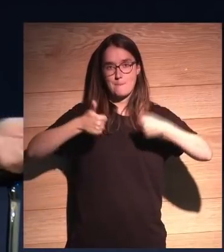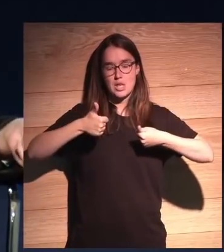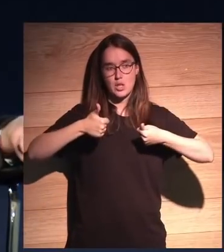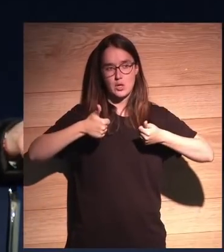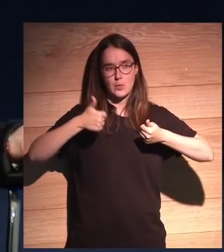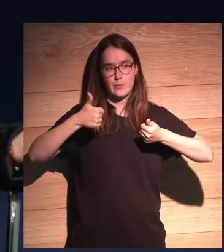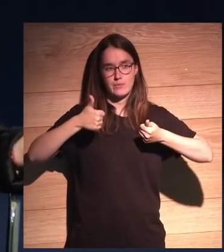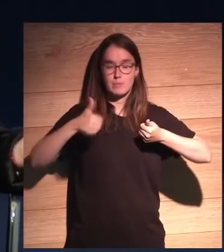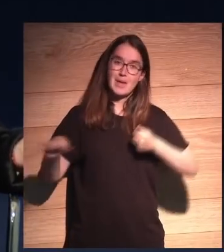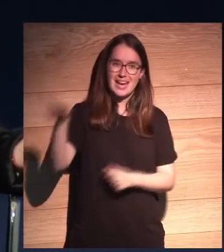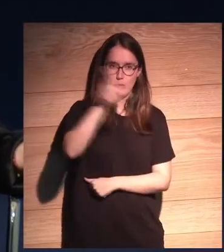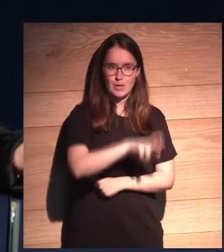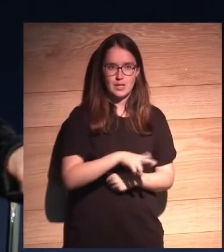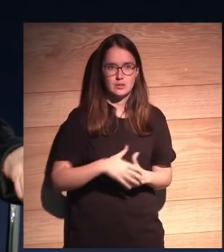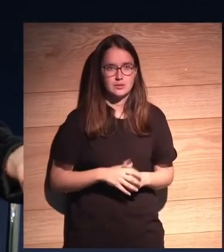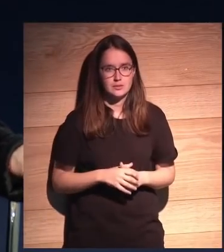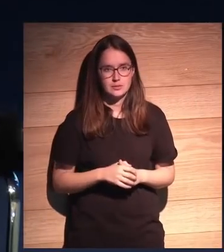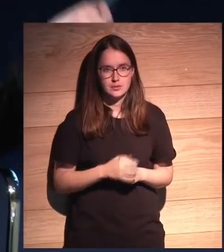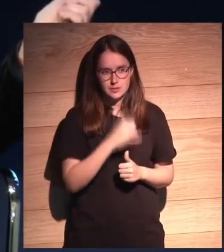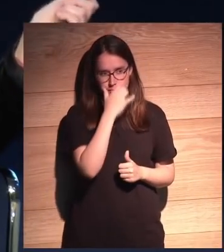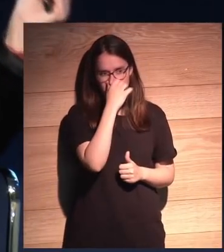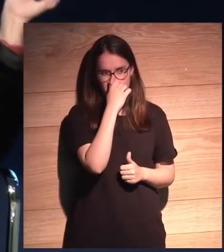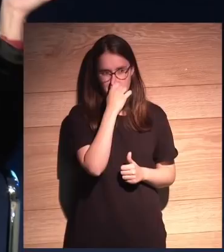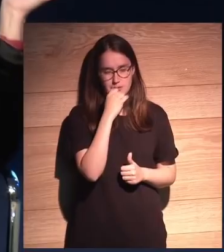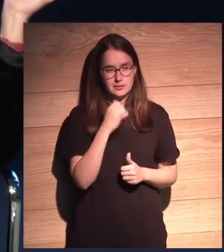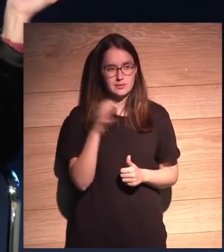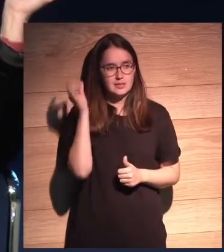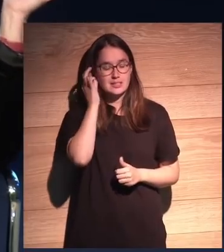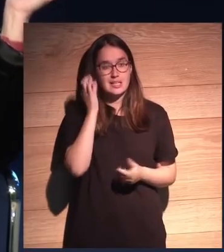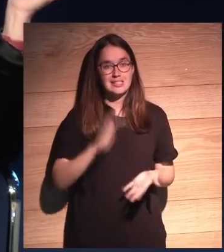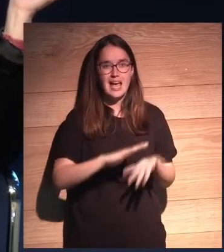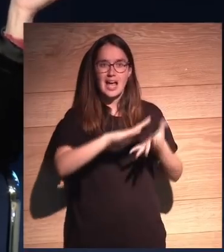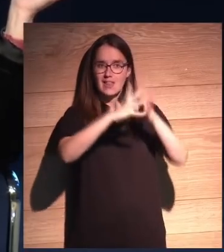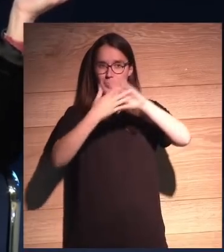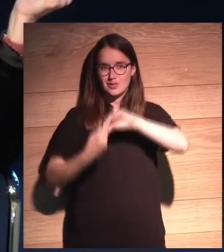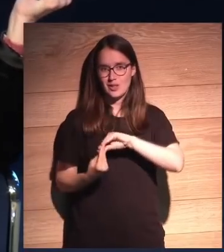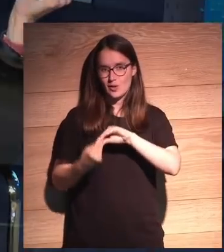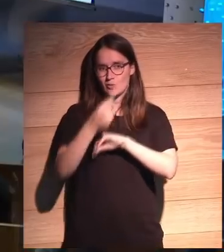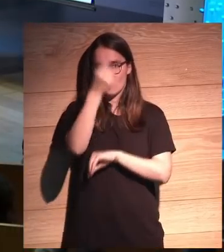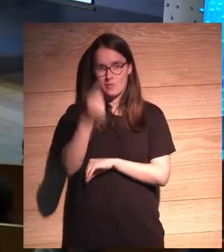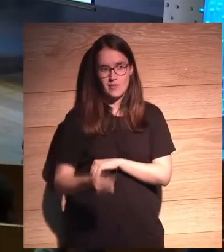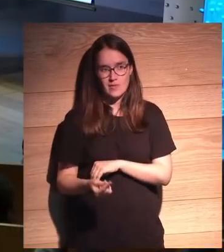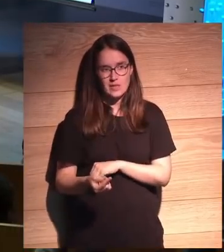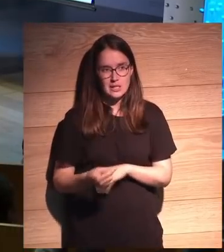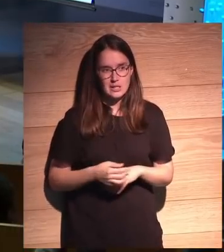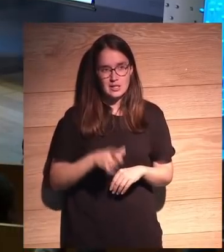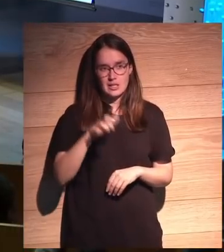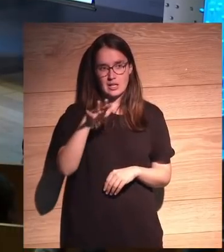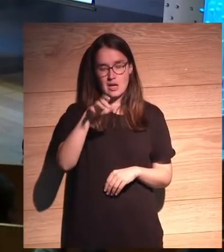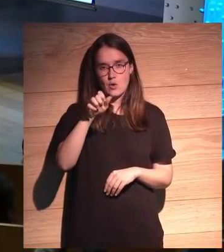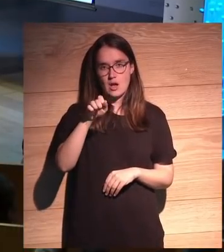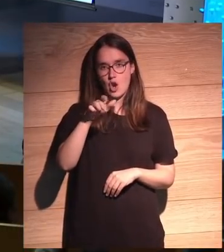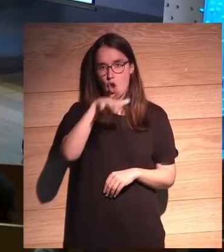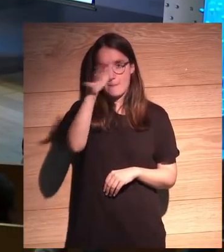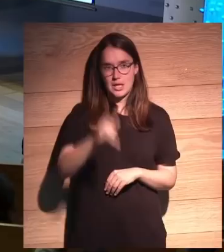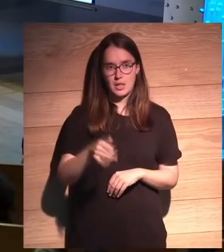ser recuperado. Esta es la interpretación hecha por Laura López Balza,